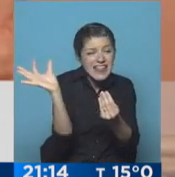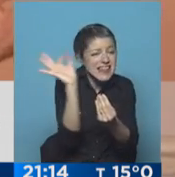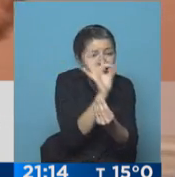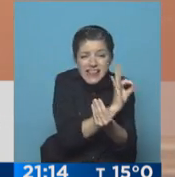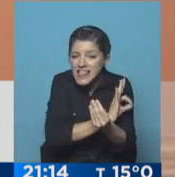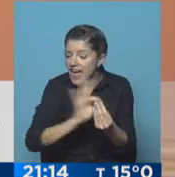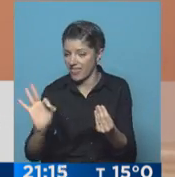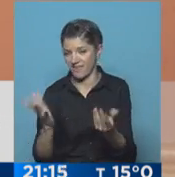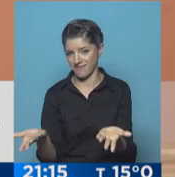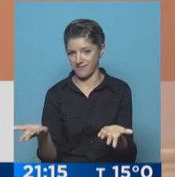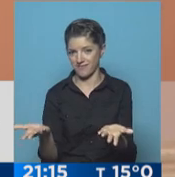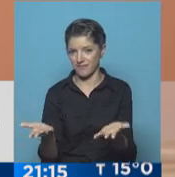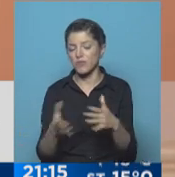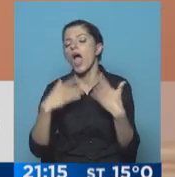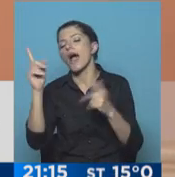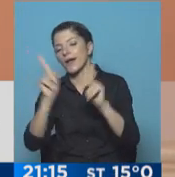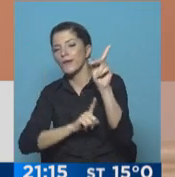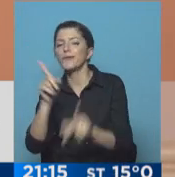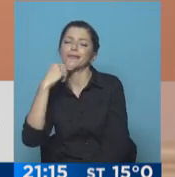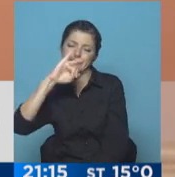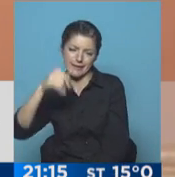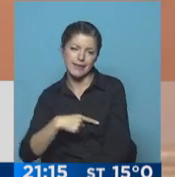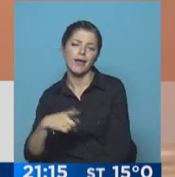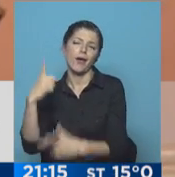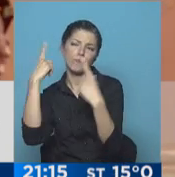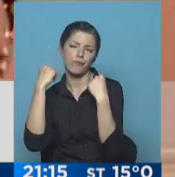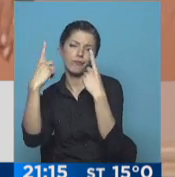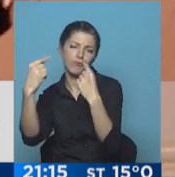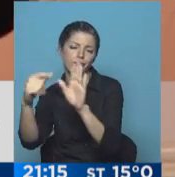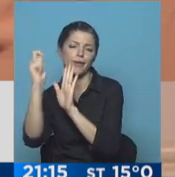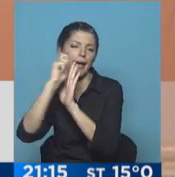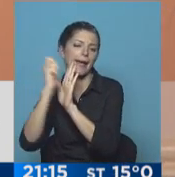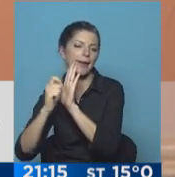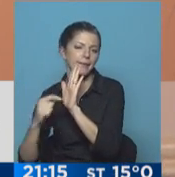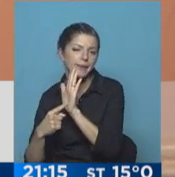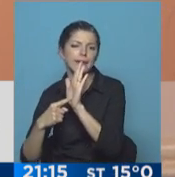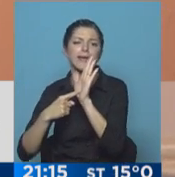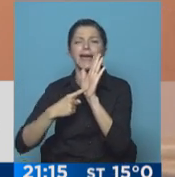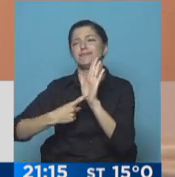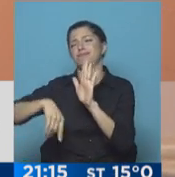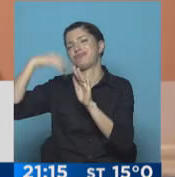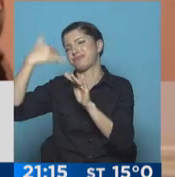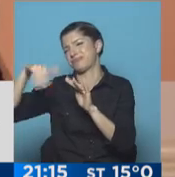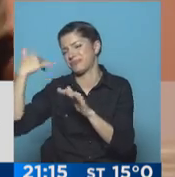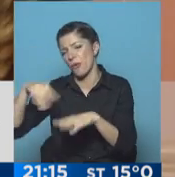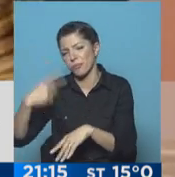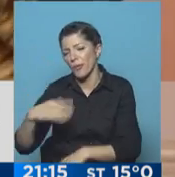nada, por más que se la pasaron escribiendo ríos de tinta.